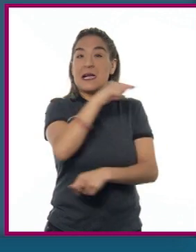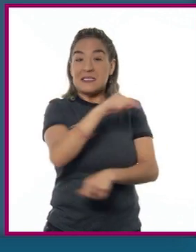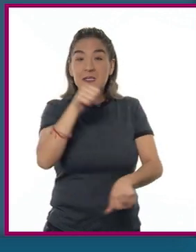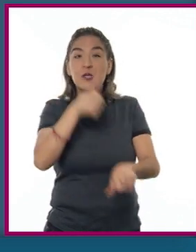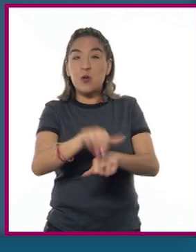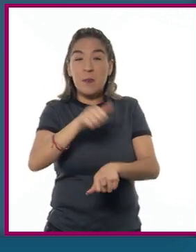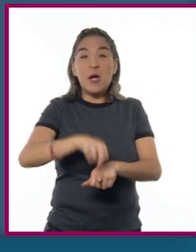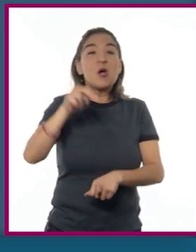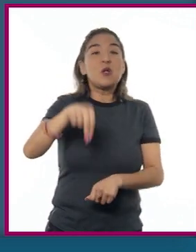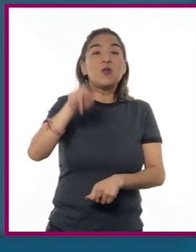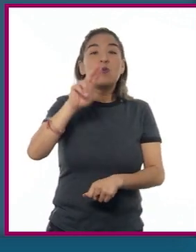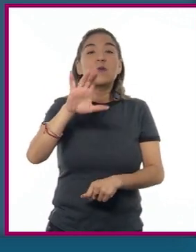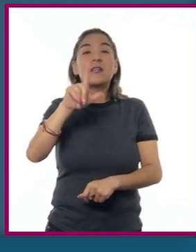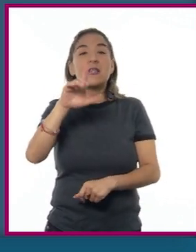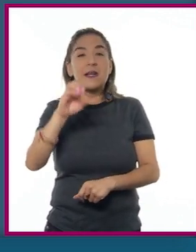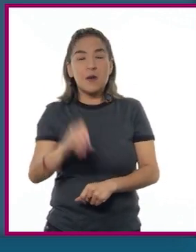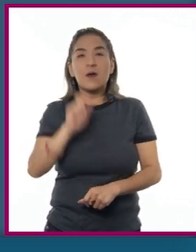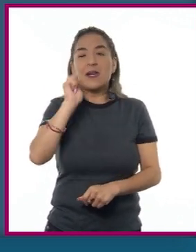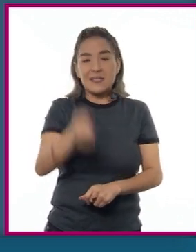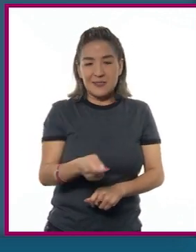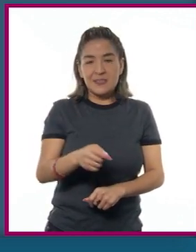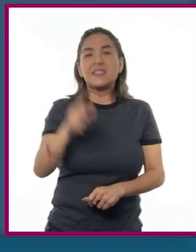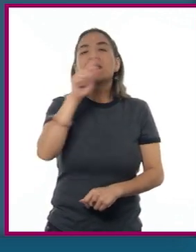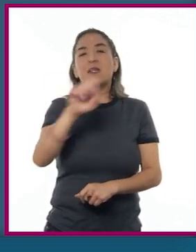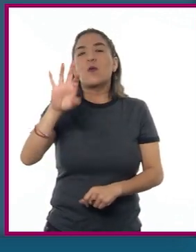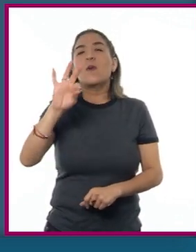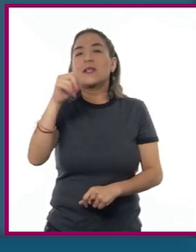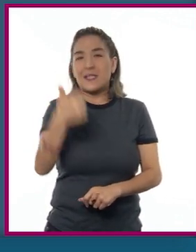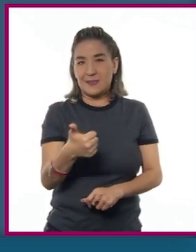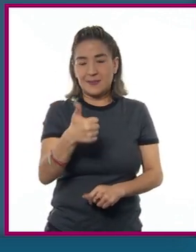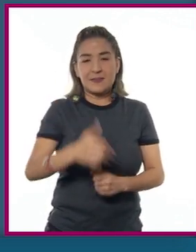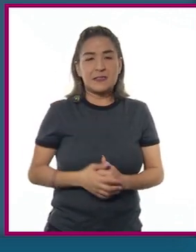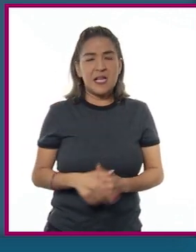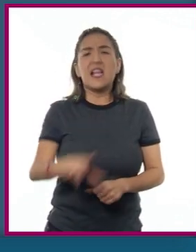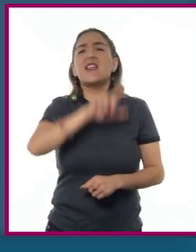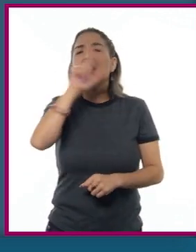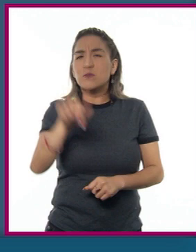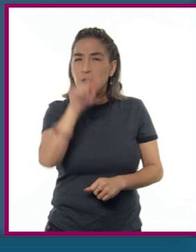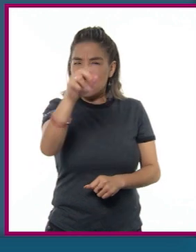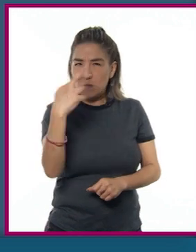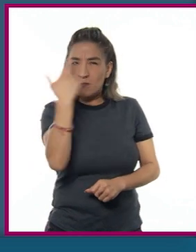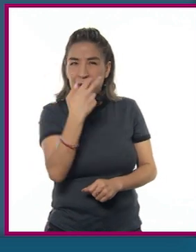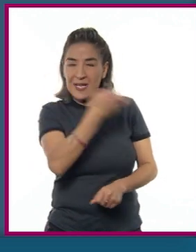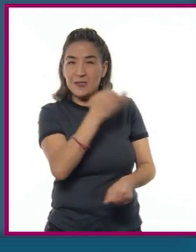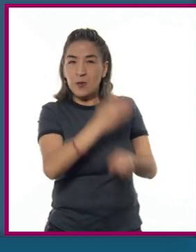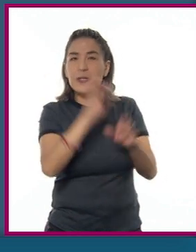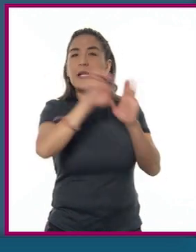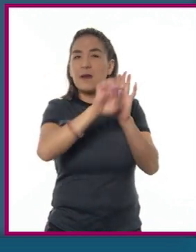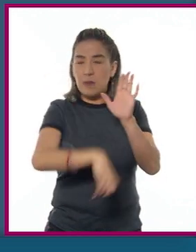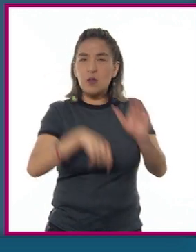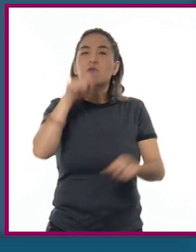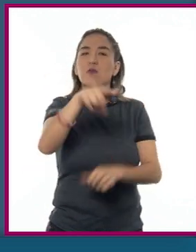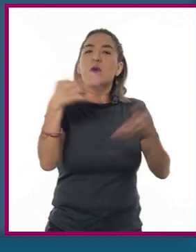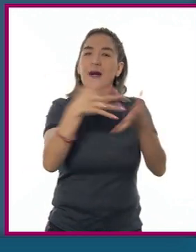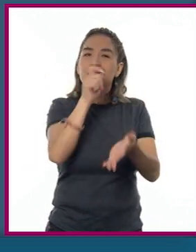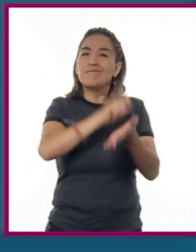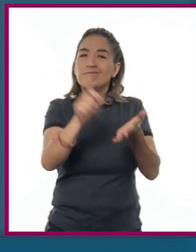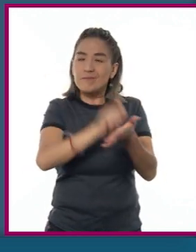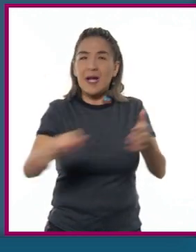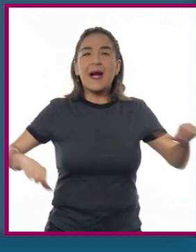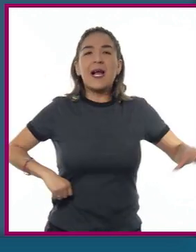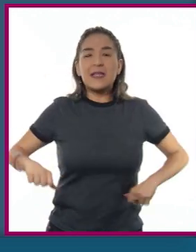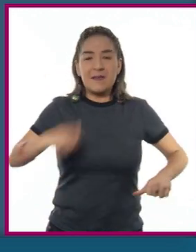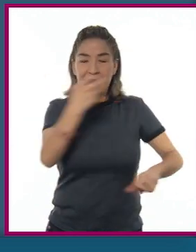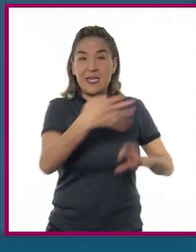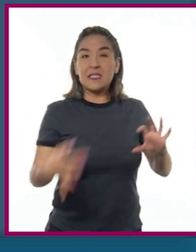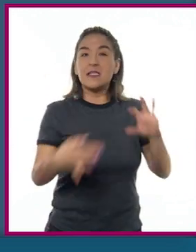núcleo solamente 146 neutrones. Después de analizar este ejemplo, los invitamos a realizar la actividad